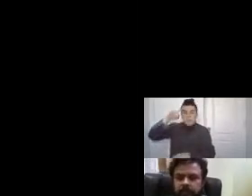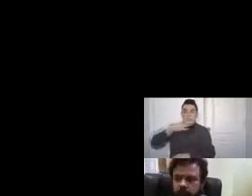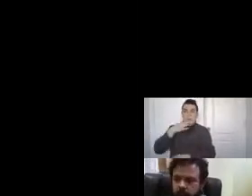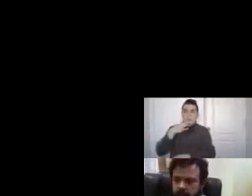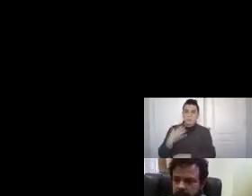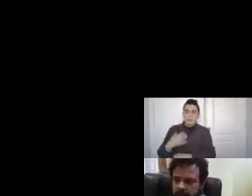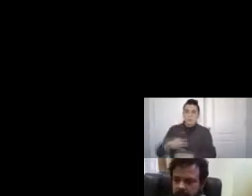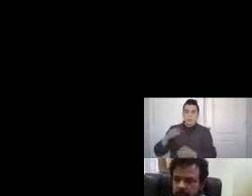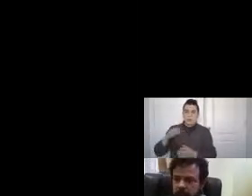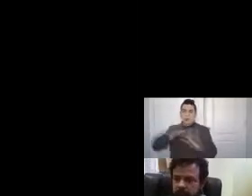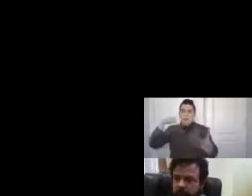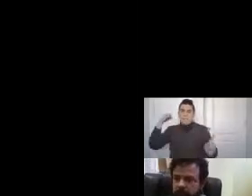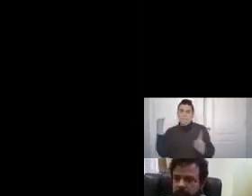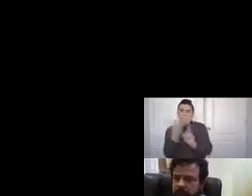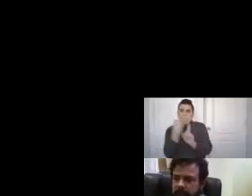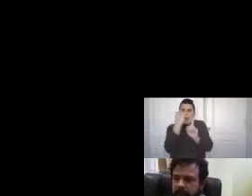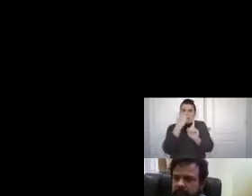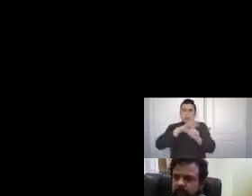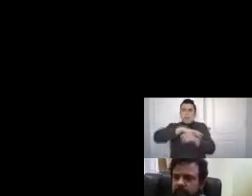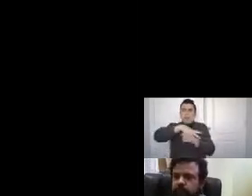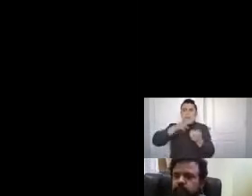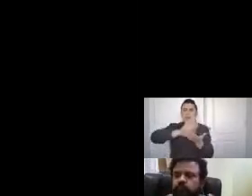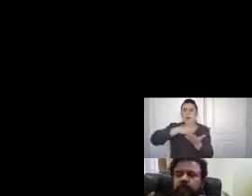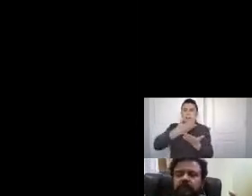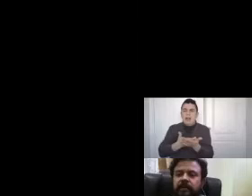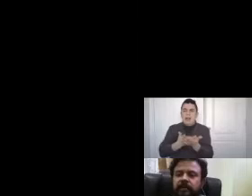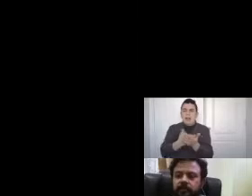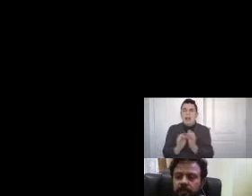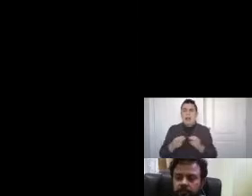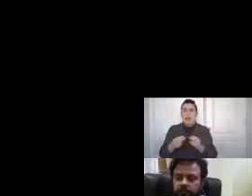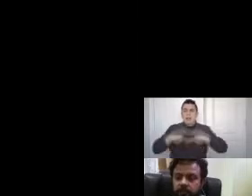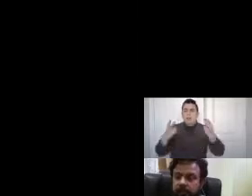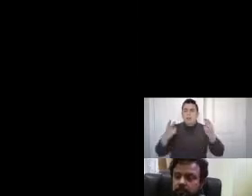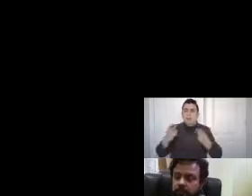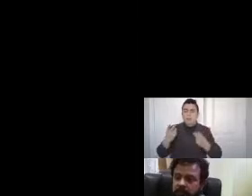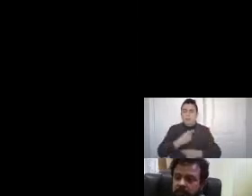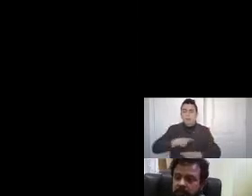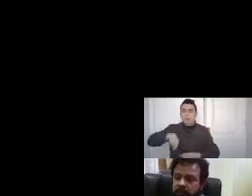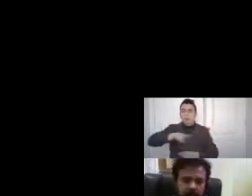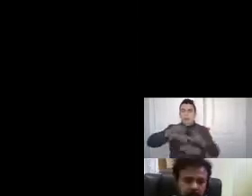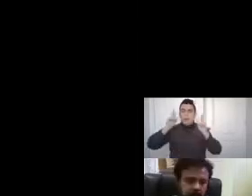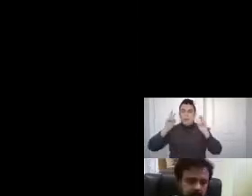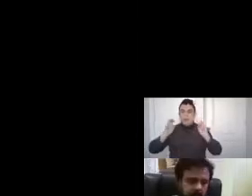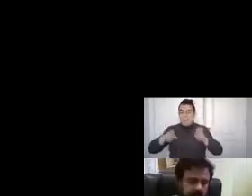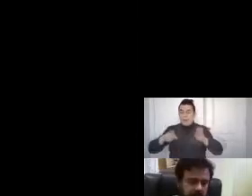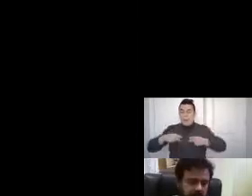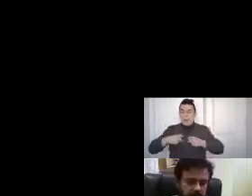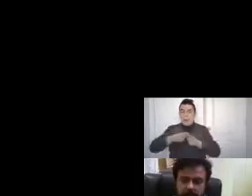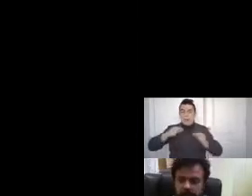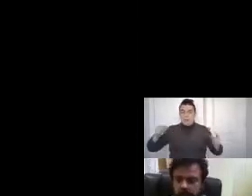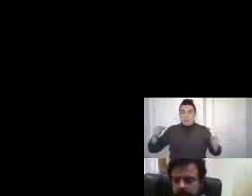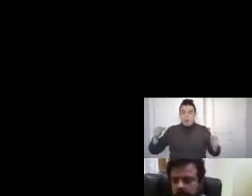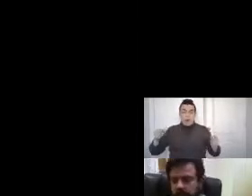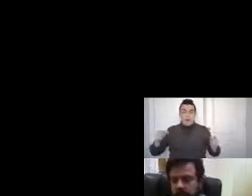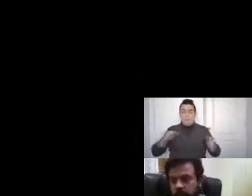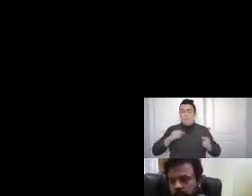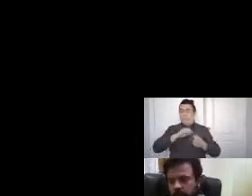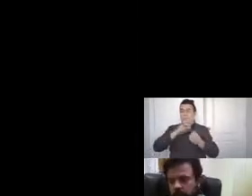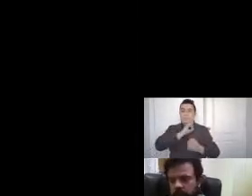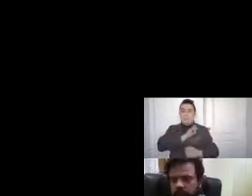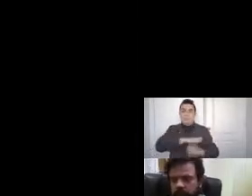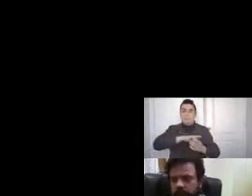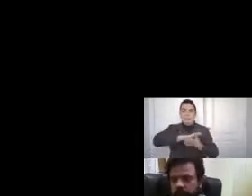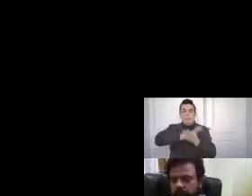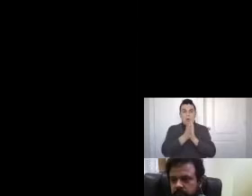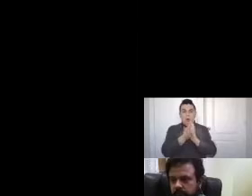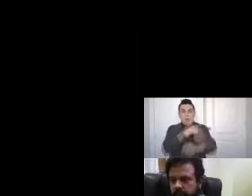fuertemente en la salud pública, y en la infraestructura a nivel nacional, porque después de eso, ¿cierto? No sé si esto es bueno o